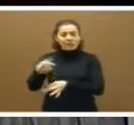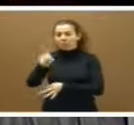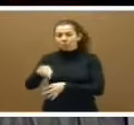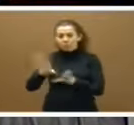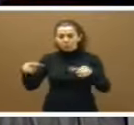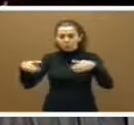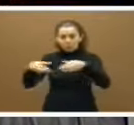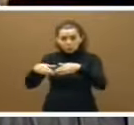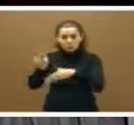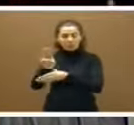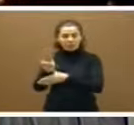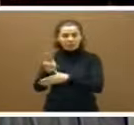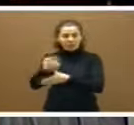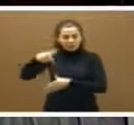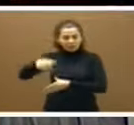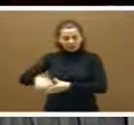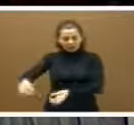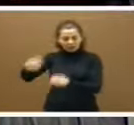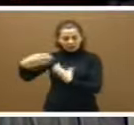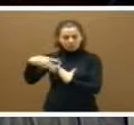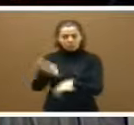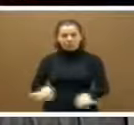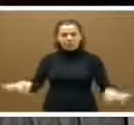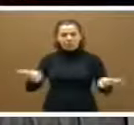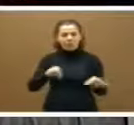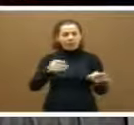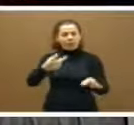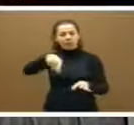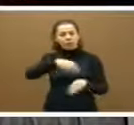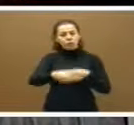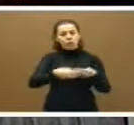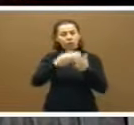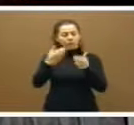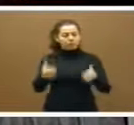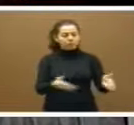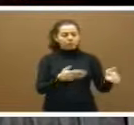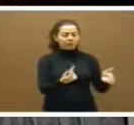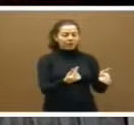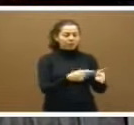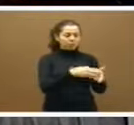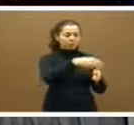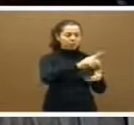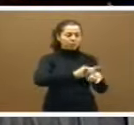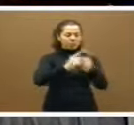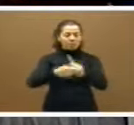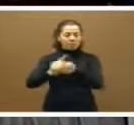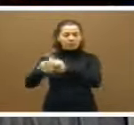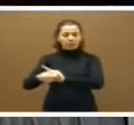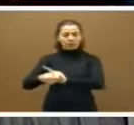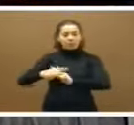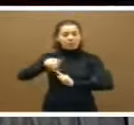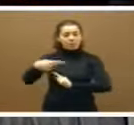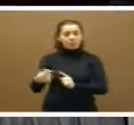nada, no seamos informados. Que pasen de un capítulo a otro y que lo destina al final el Gobierno el dinero,